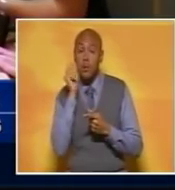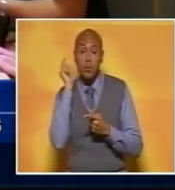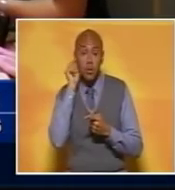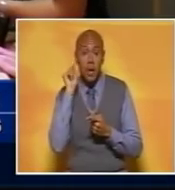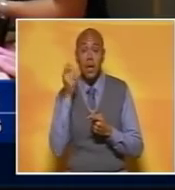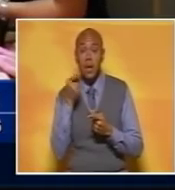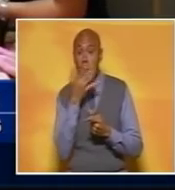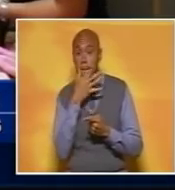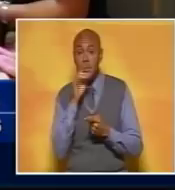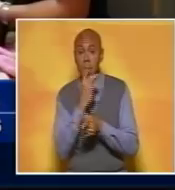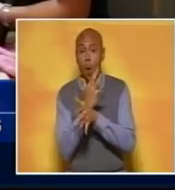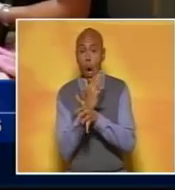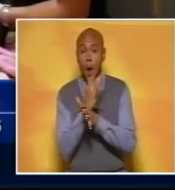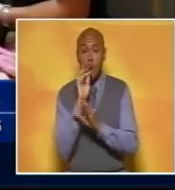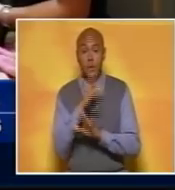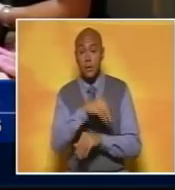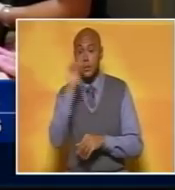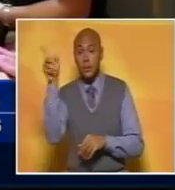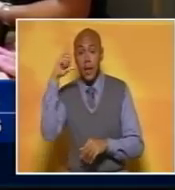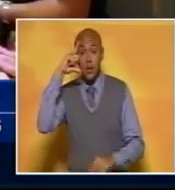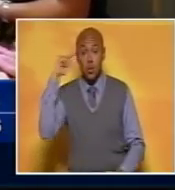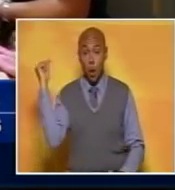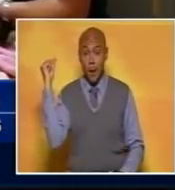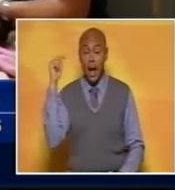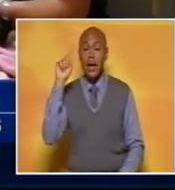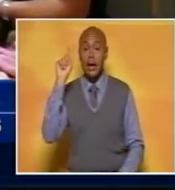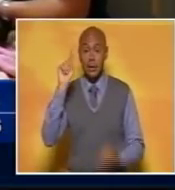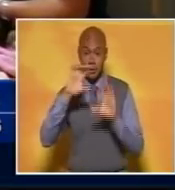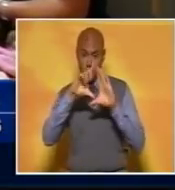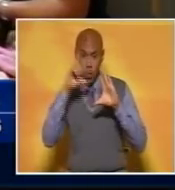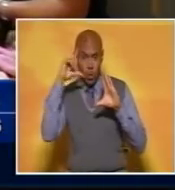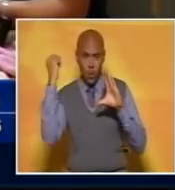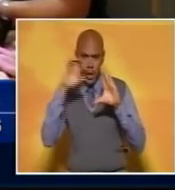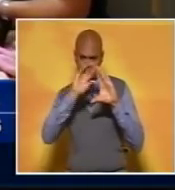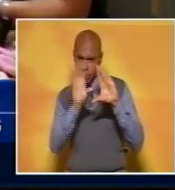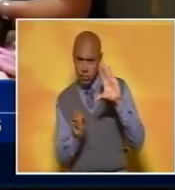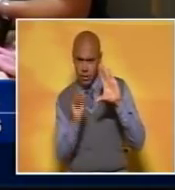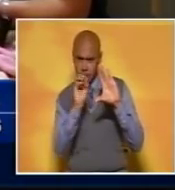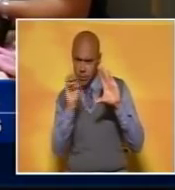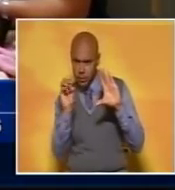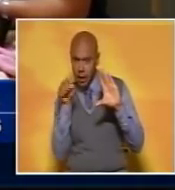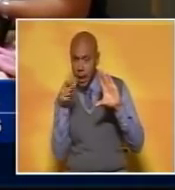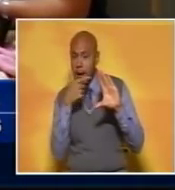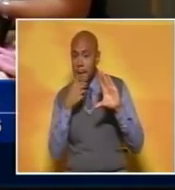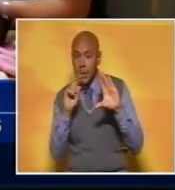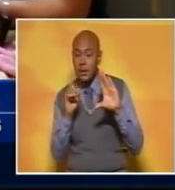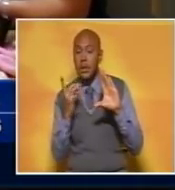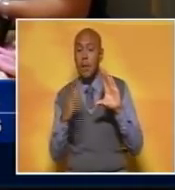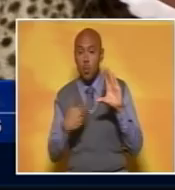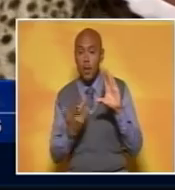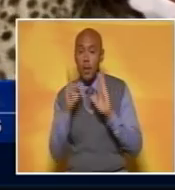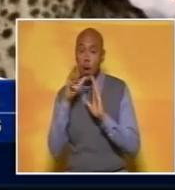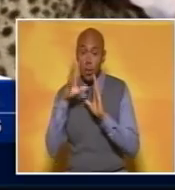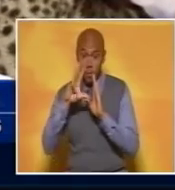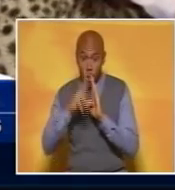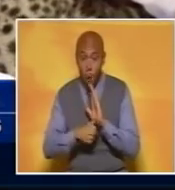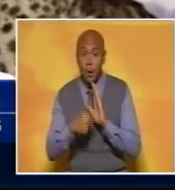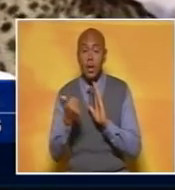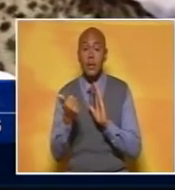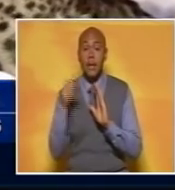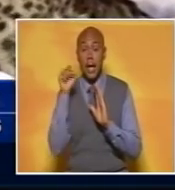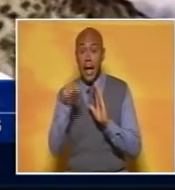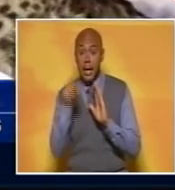territorio septentrional separatista de Somalia, Somalilandia, es su principal ruta de tránsito. Somalilandia ha